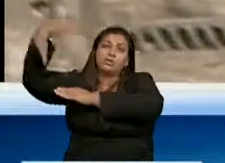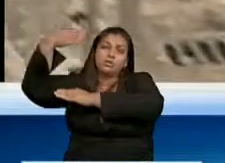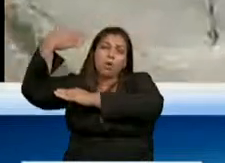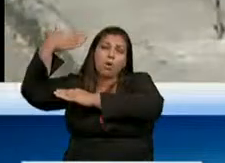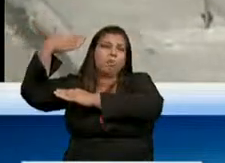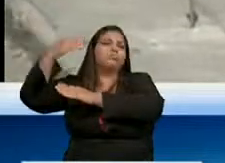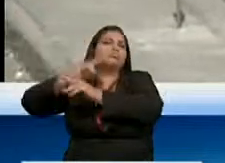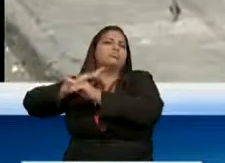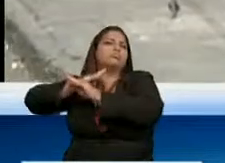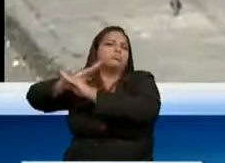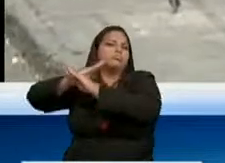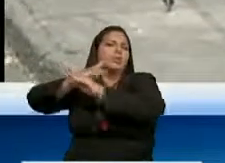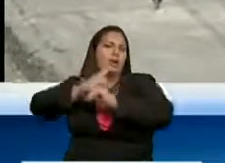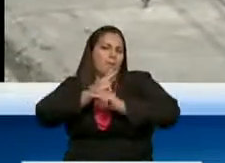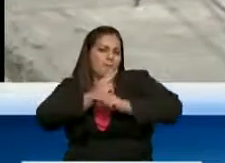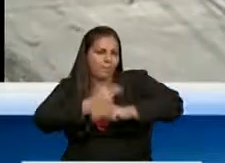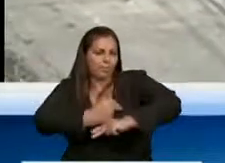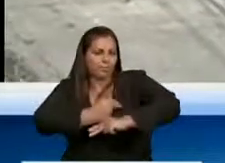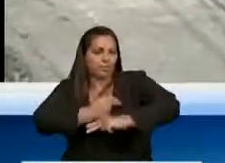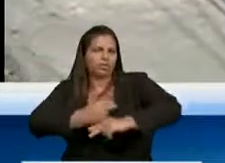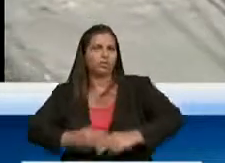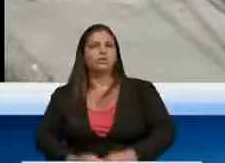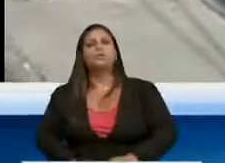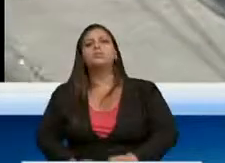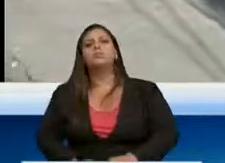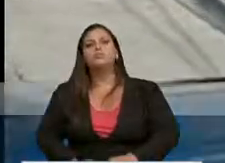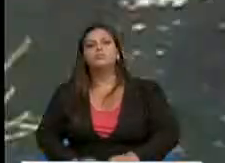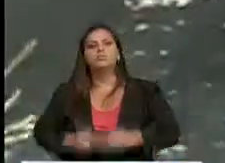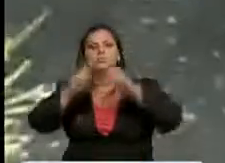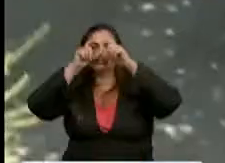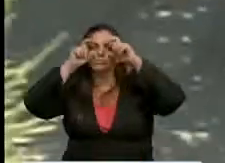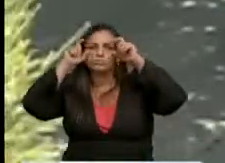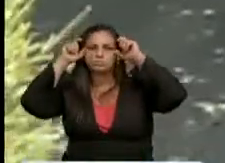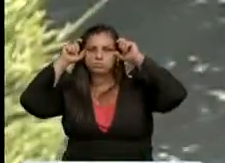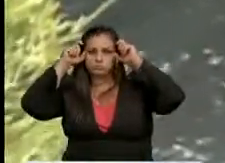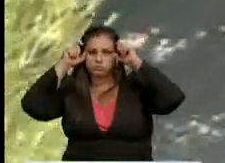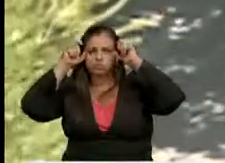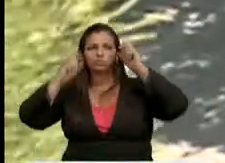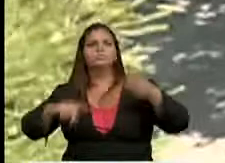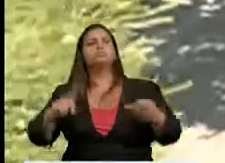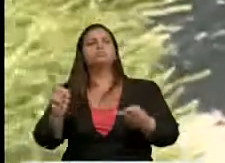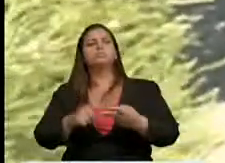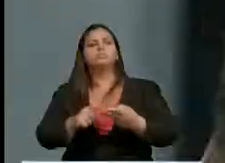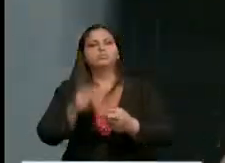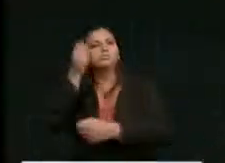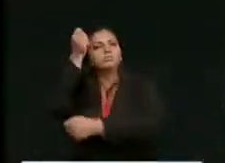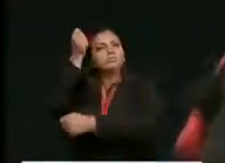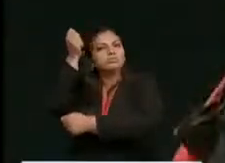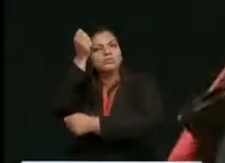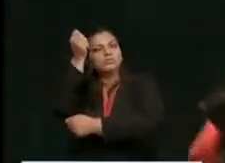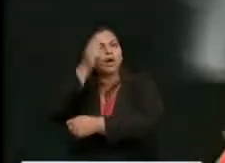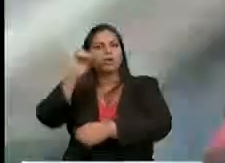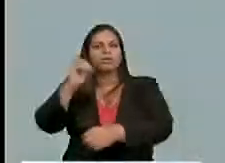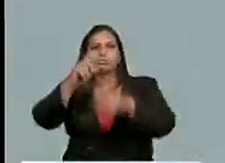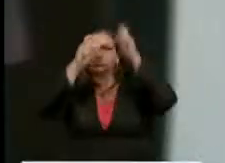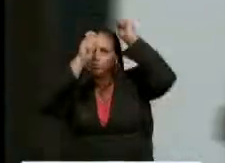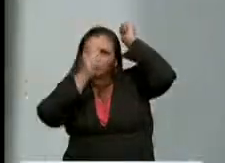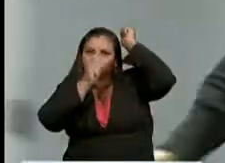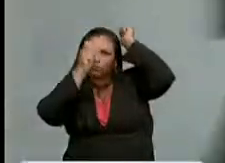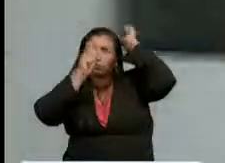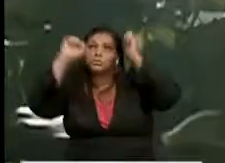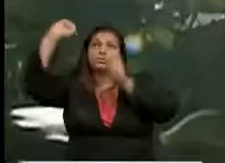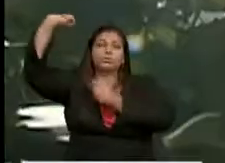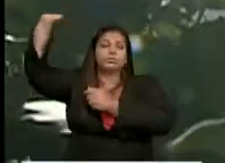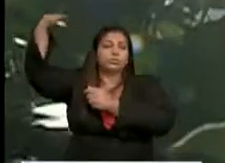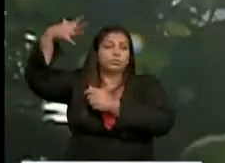trate de cubrirse principalmente del sol del mediodía, use gafas y, si es posible, una sombrilla o una gorra para menguar los rayos